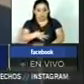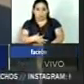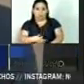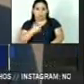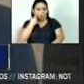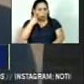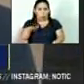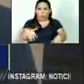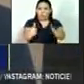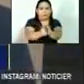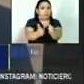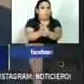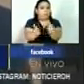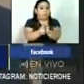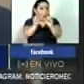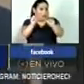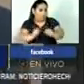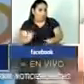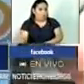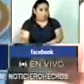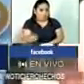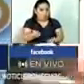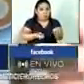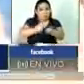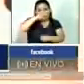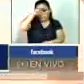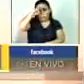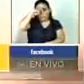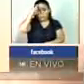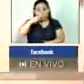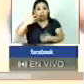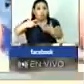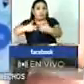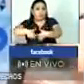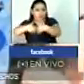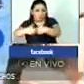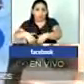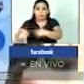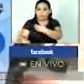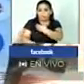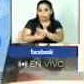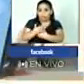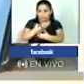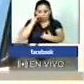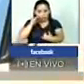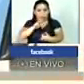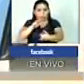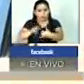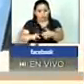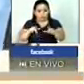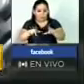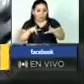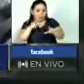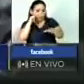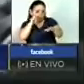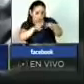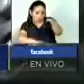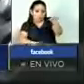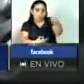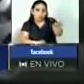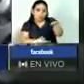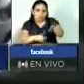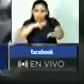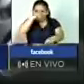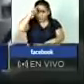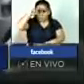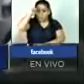los identifiquen no hay ningún problema para que puedan seguir circulando. La empresa ha enviado vía electrónica una certificación para que puedan laborar